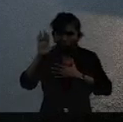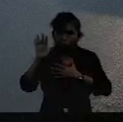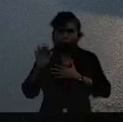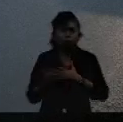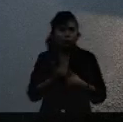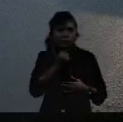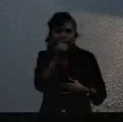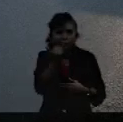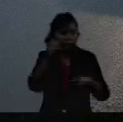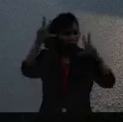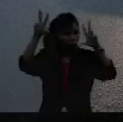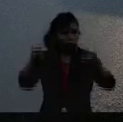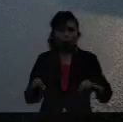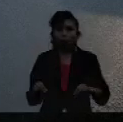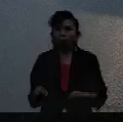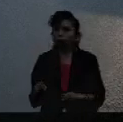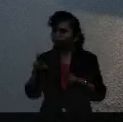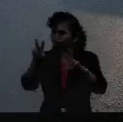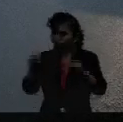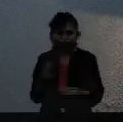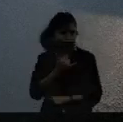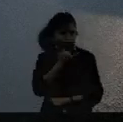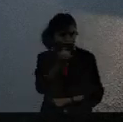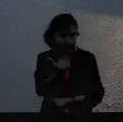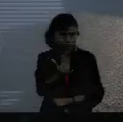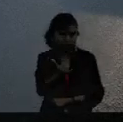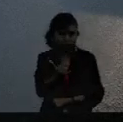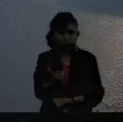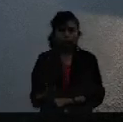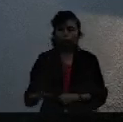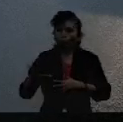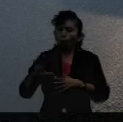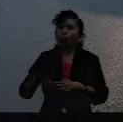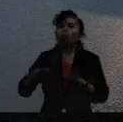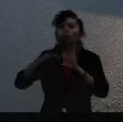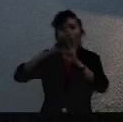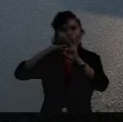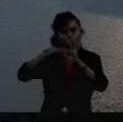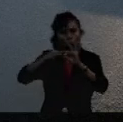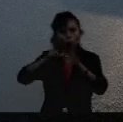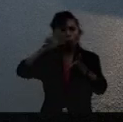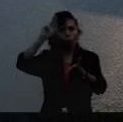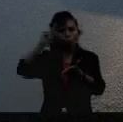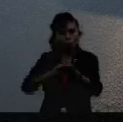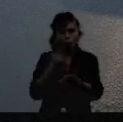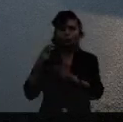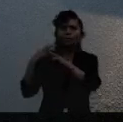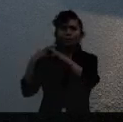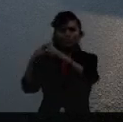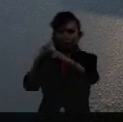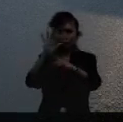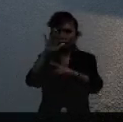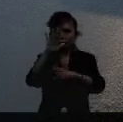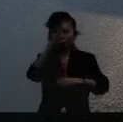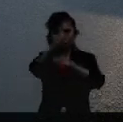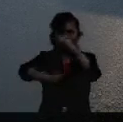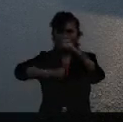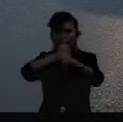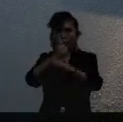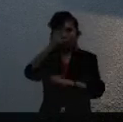a fallar y no les voy a fallar refrendo a este compromiso en este festejo de los 50 años de